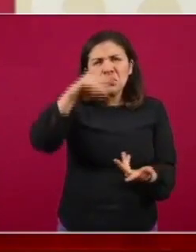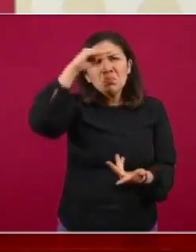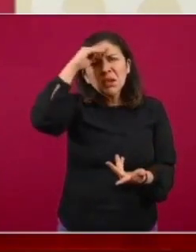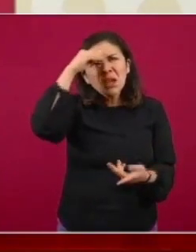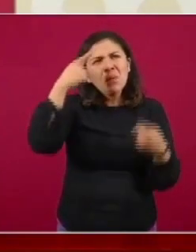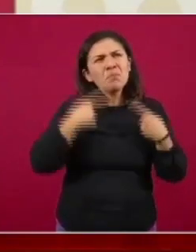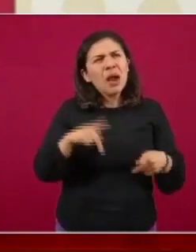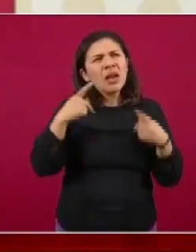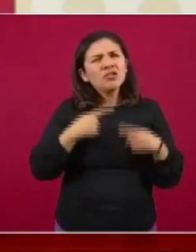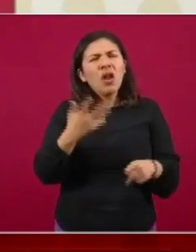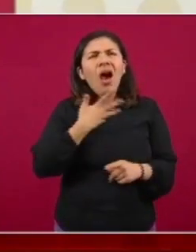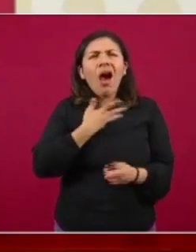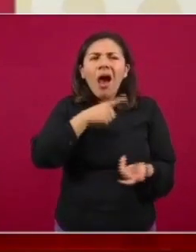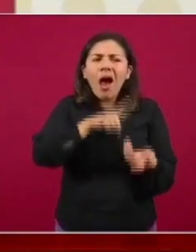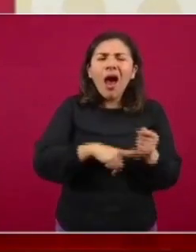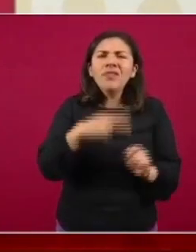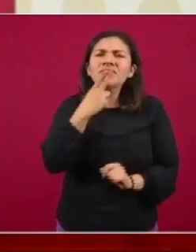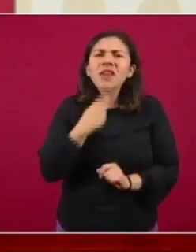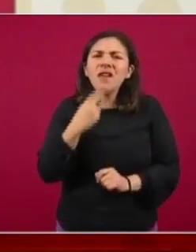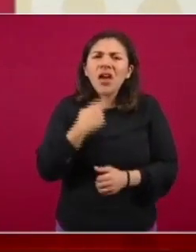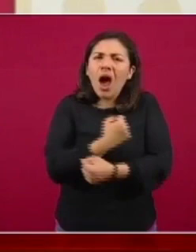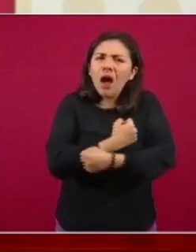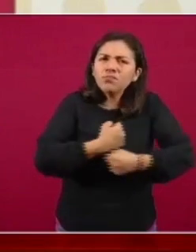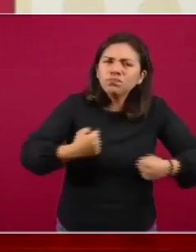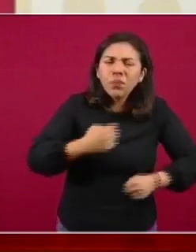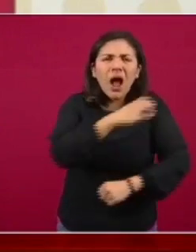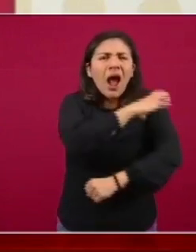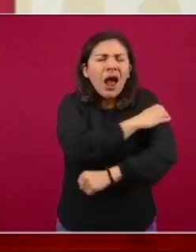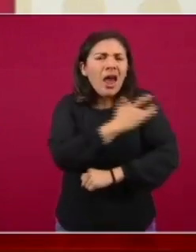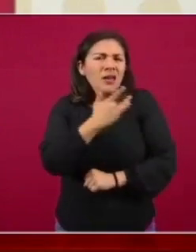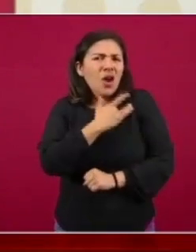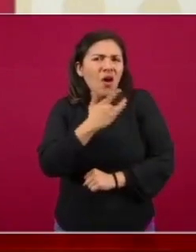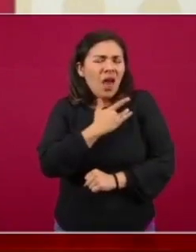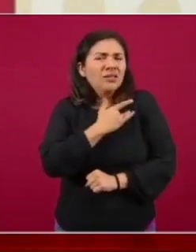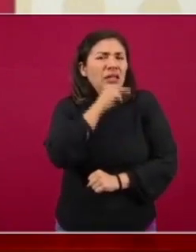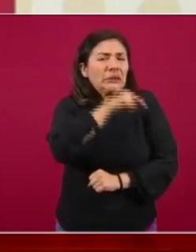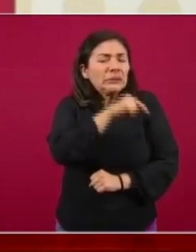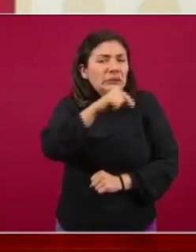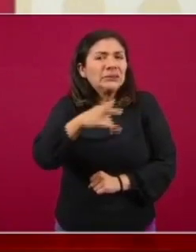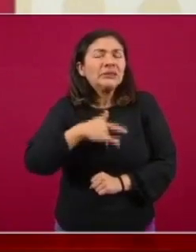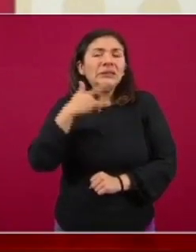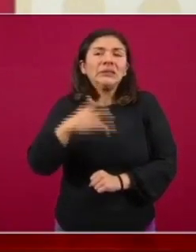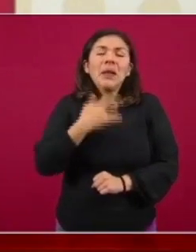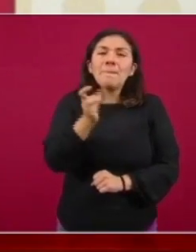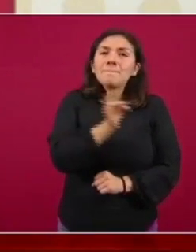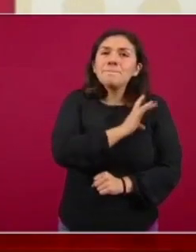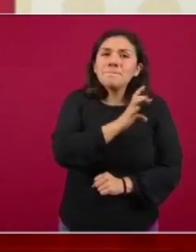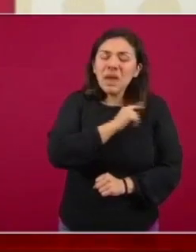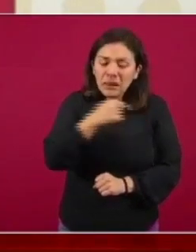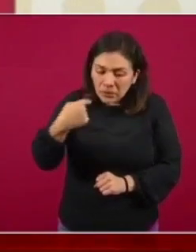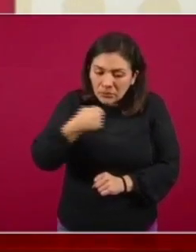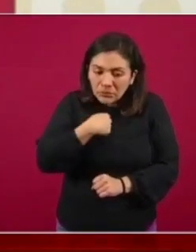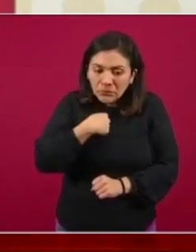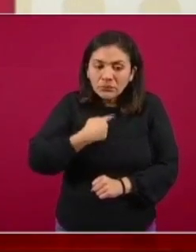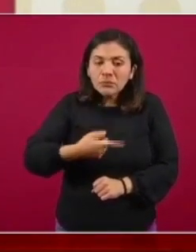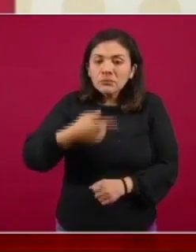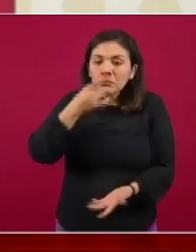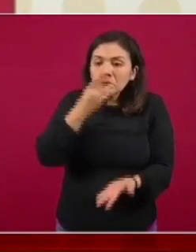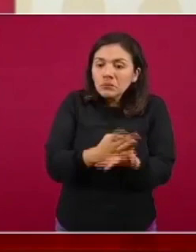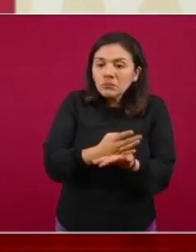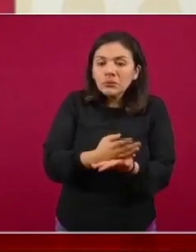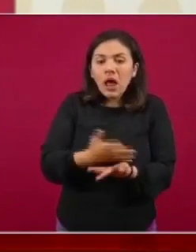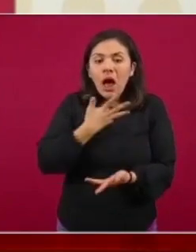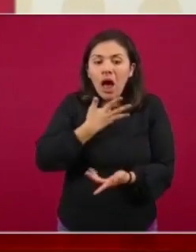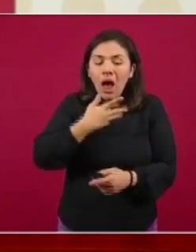tal vez la persona que tiene diabetes, que tiene obesidad, que tiene riesgo cardiovascular, pues tiene más miedo, cuando tiene síntomas acude más temprano. Y no,